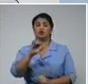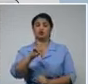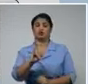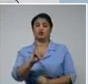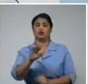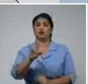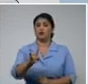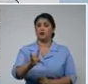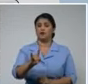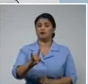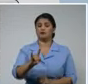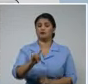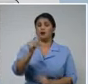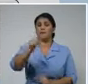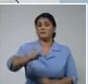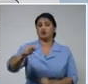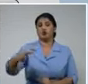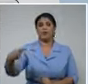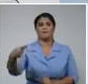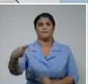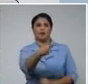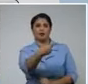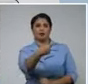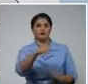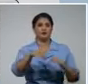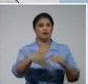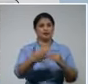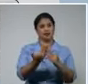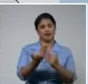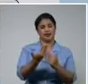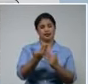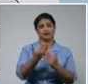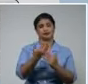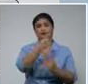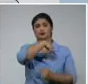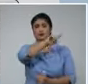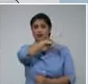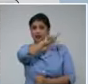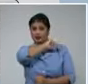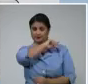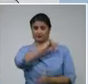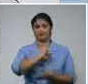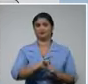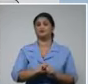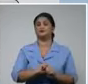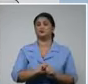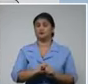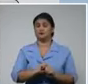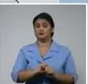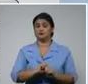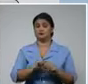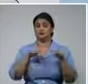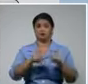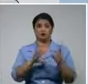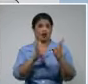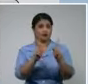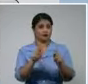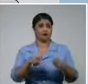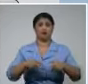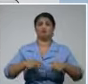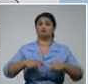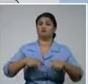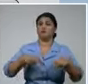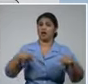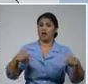269 menos que el día anterior. De todas formas, es una cifra alta.